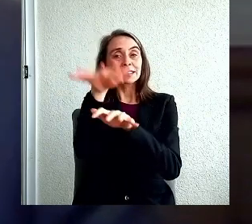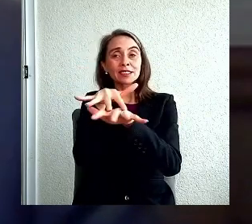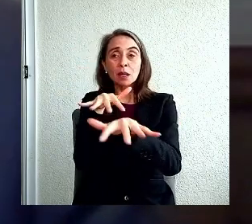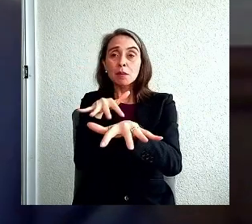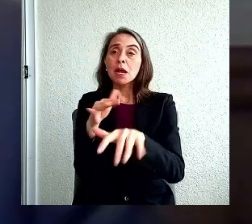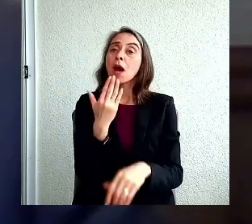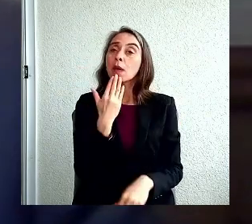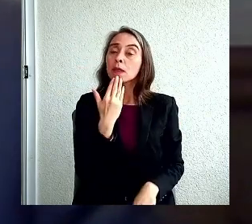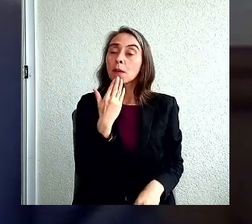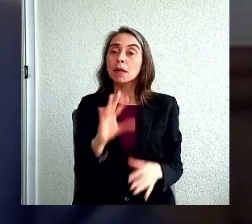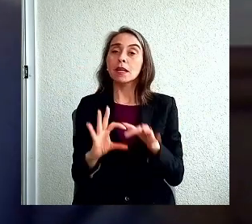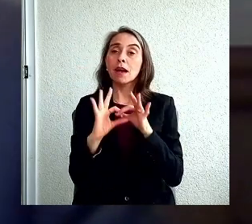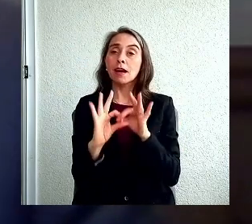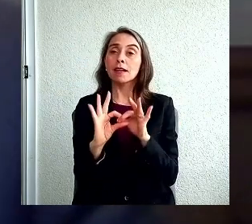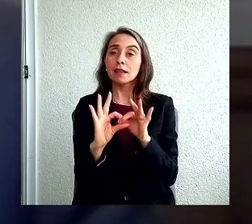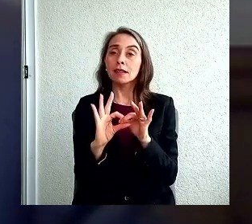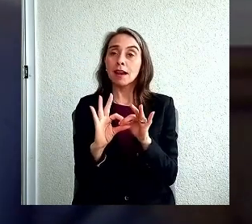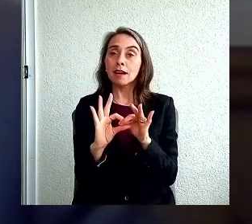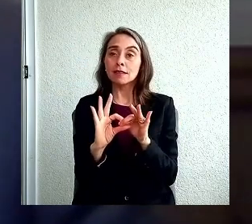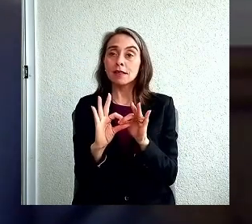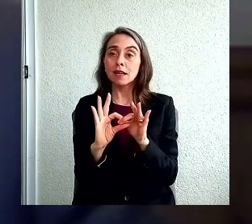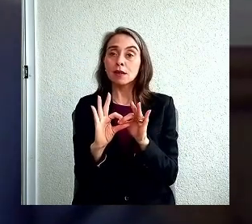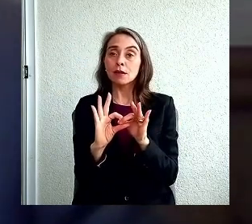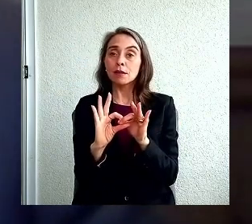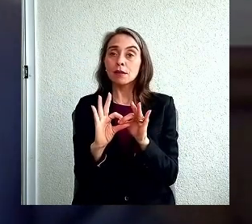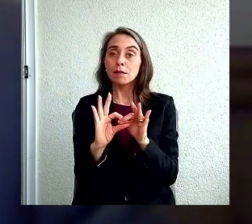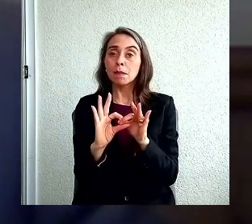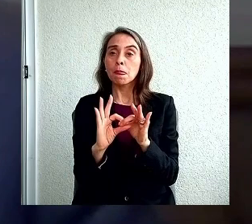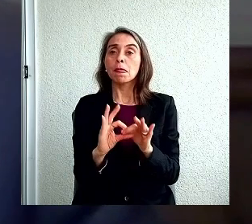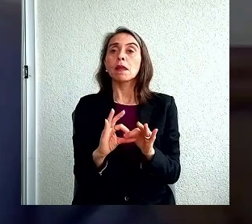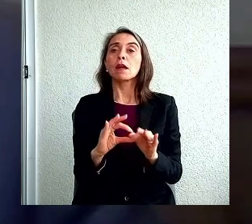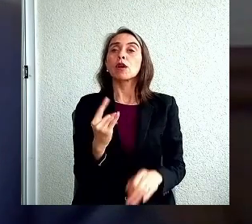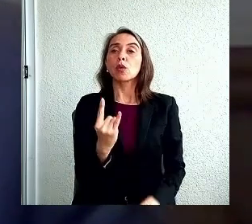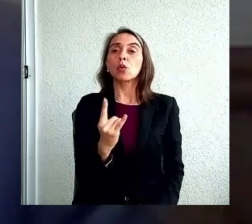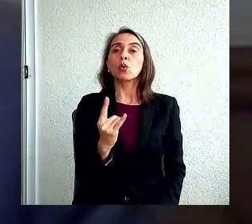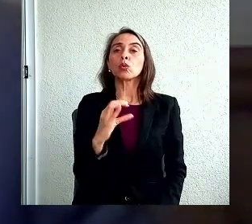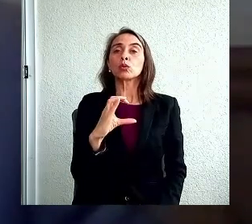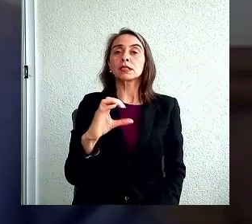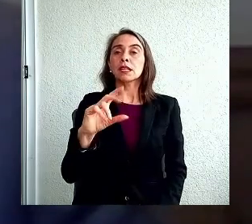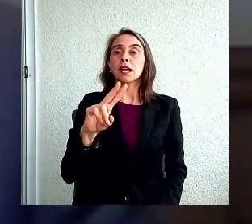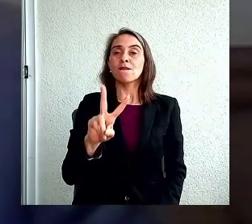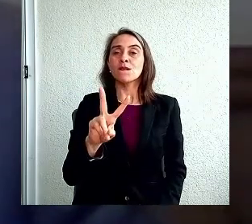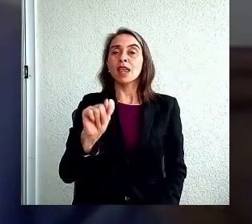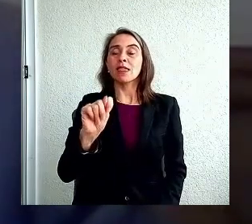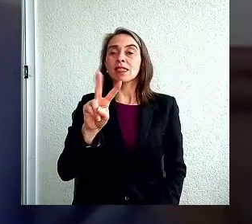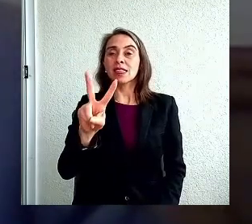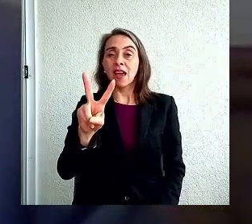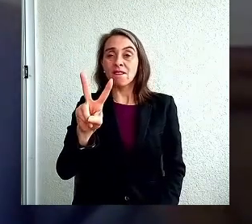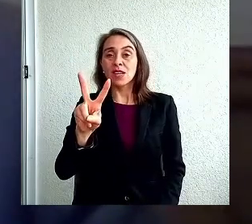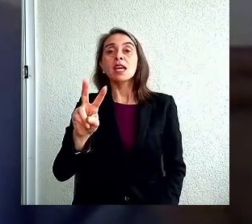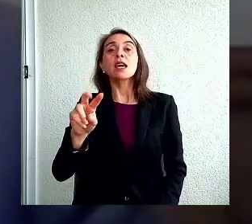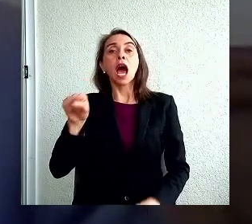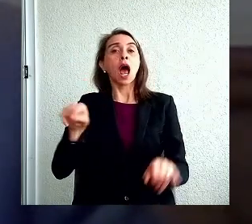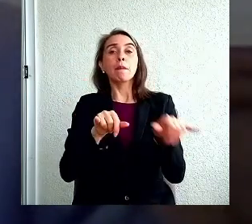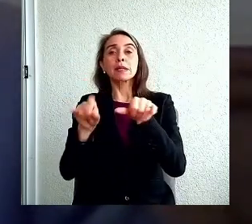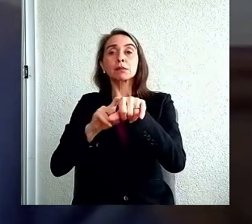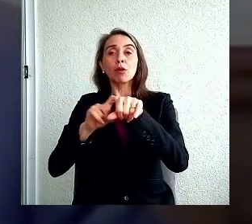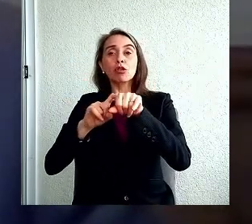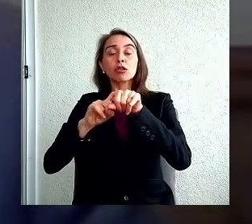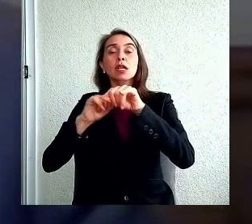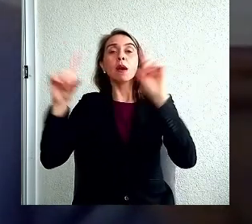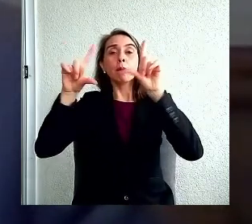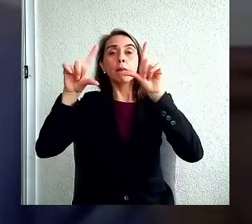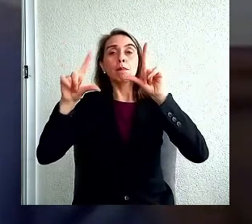a UCB Televisión, que nos está transmitiendo este evento a lo largo de su red, a